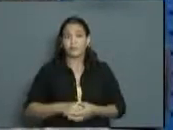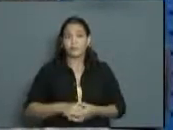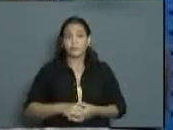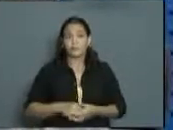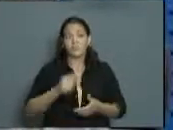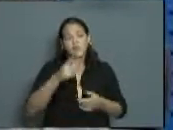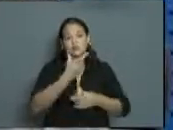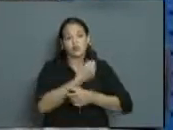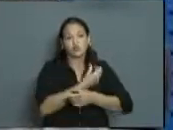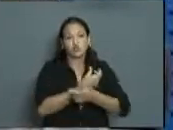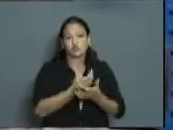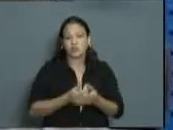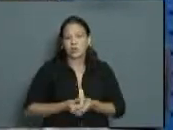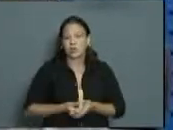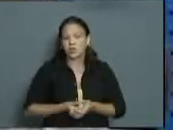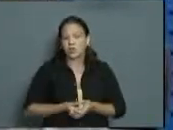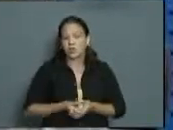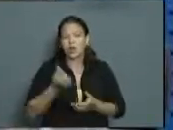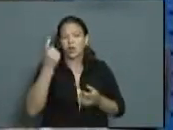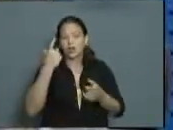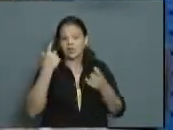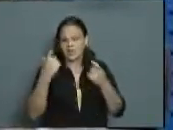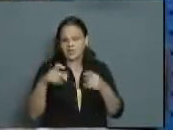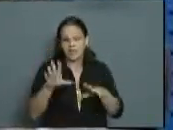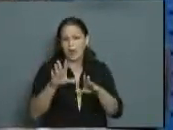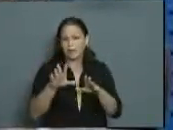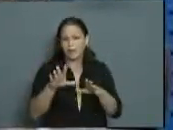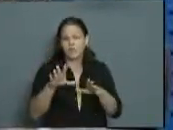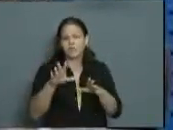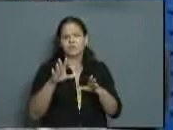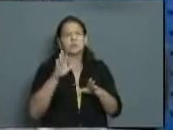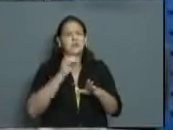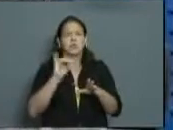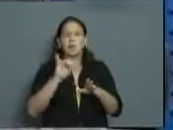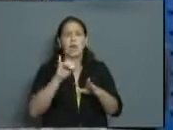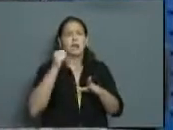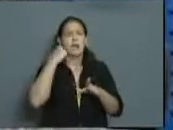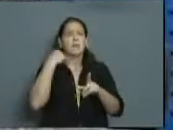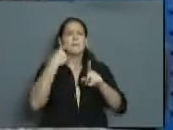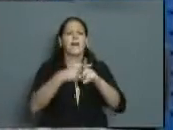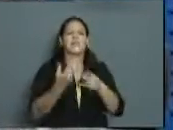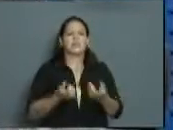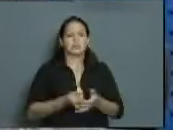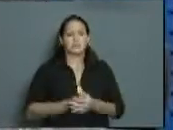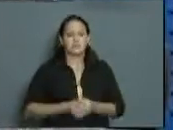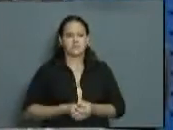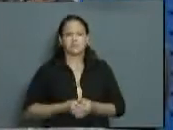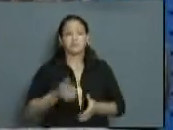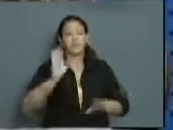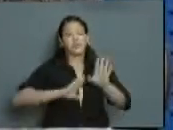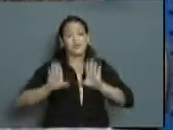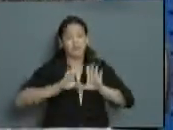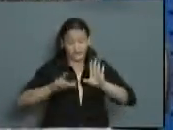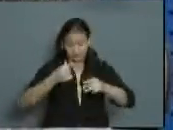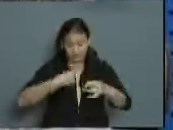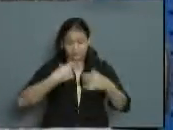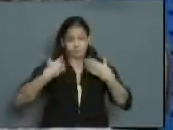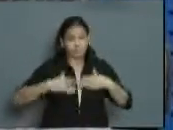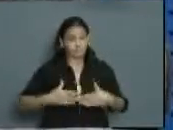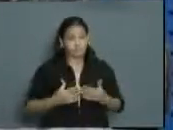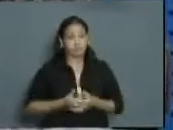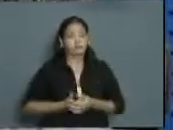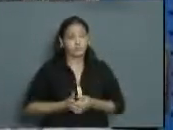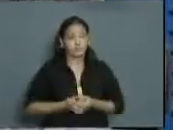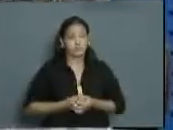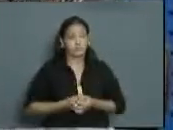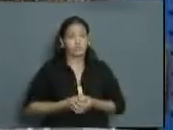dosis que le faltaba, que se le va a dar, le sirve como una dosis de refuerzo. Va a tener más anticuerpos que la persona que se vacunó solamente o